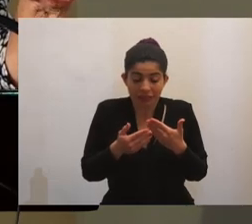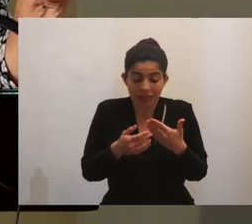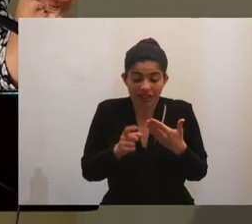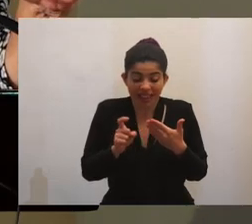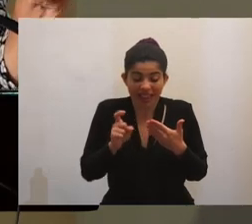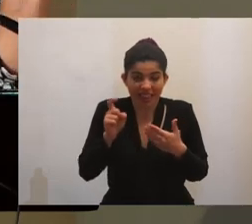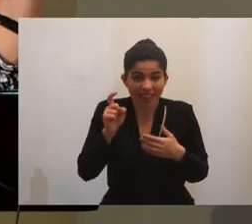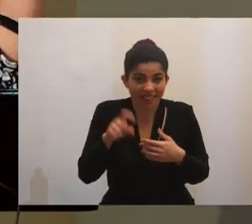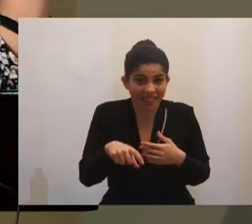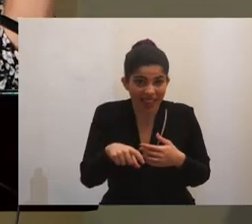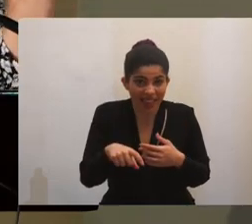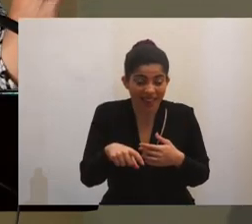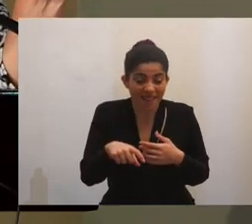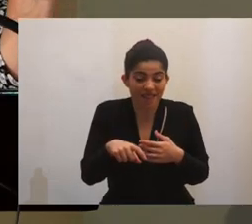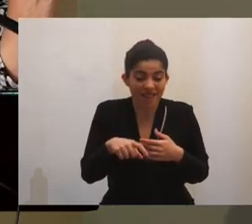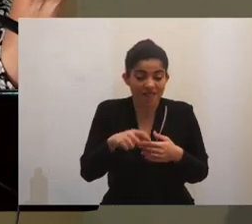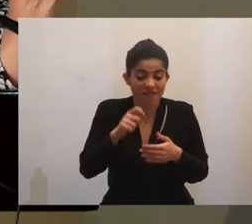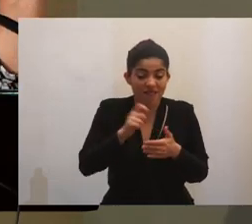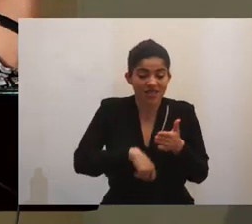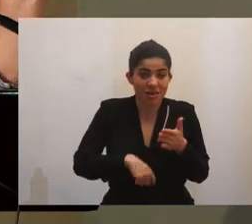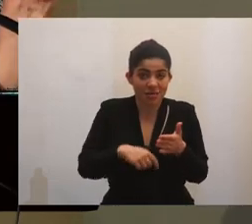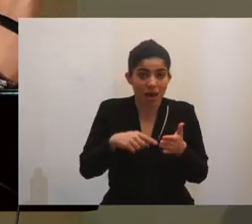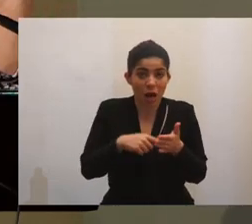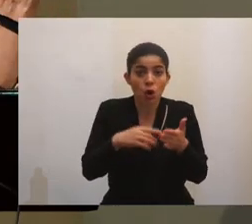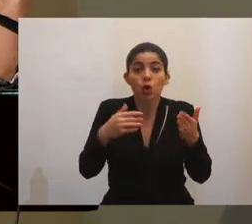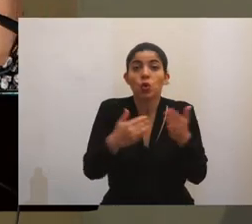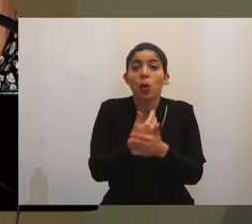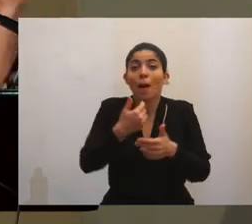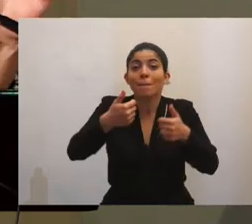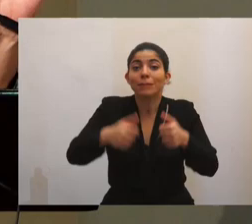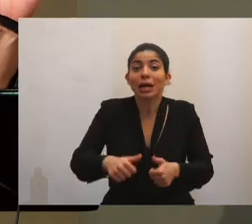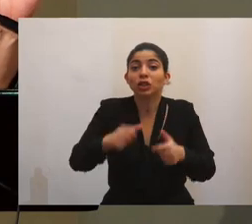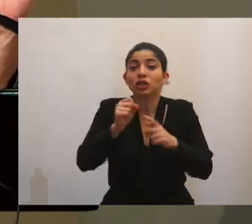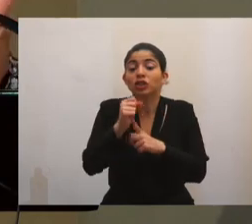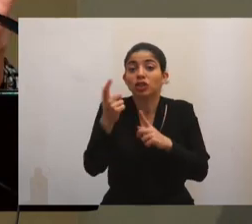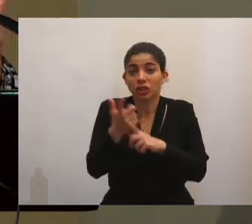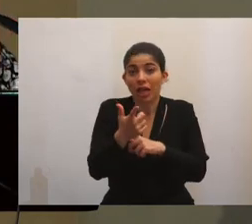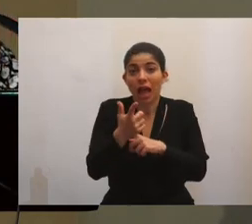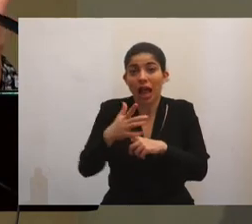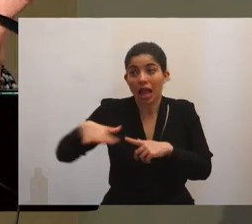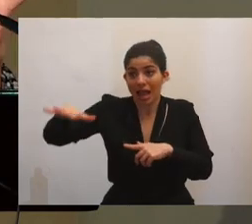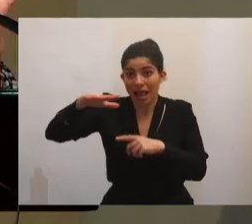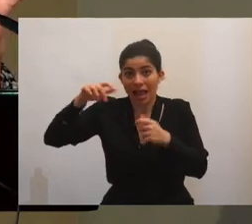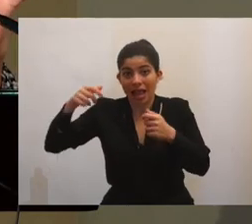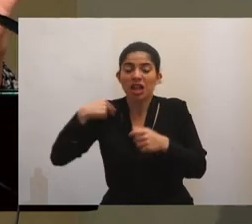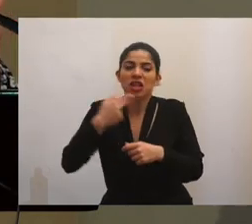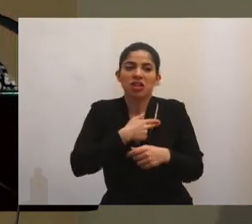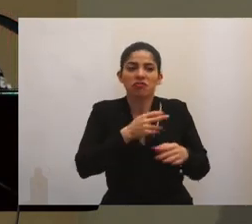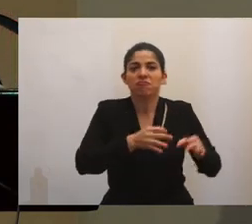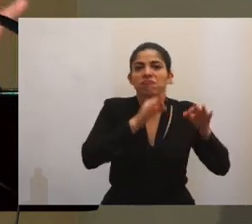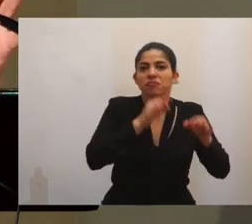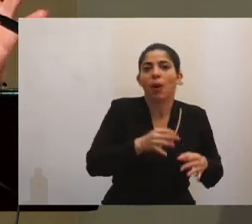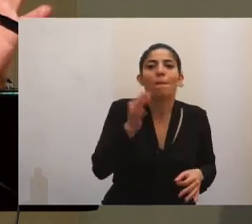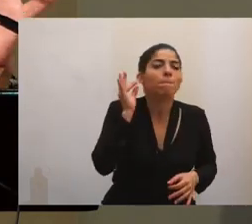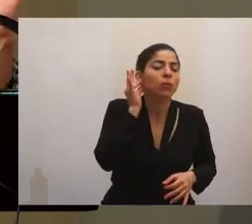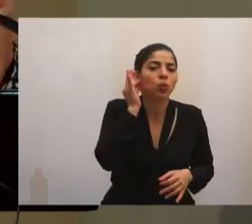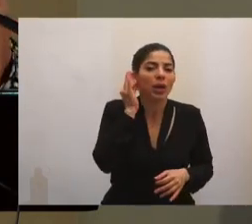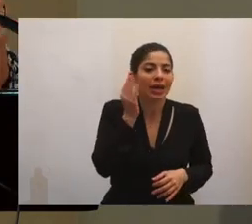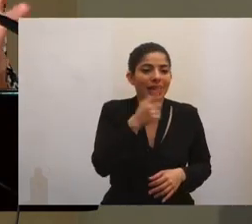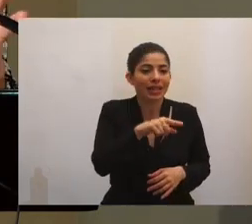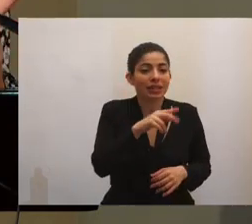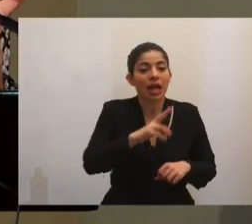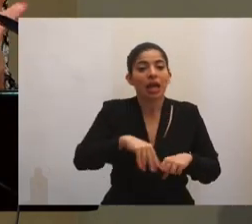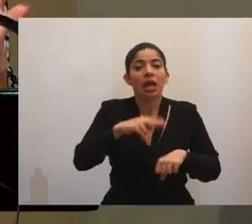que firmar un nuevo pacto social, hemos decidido que las mujeres y